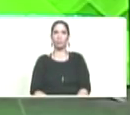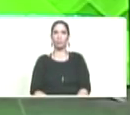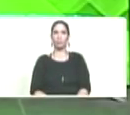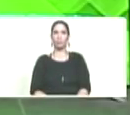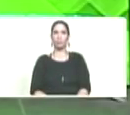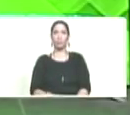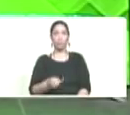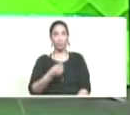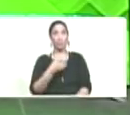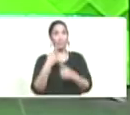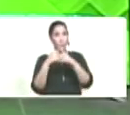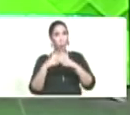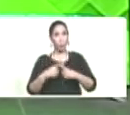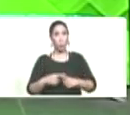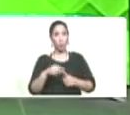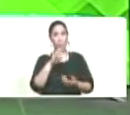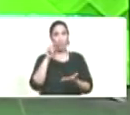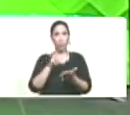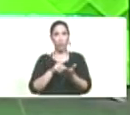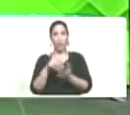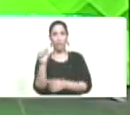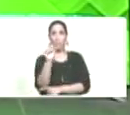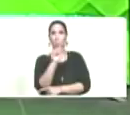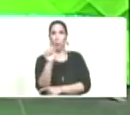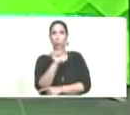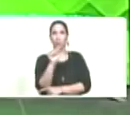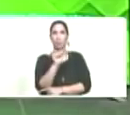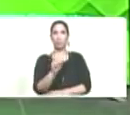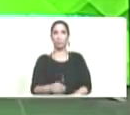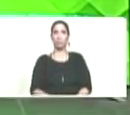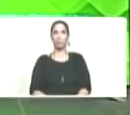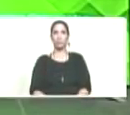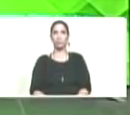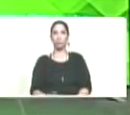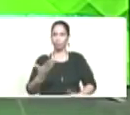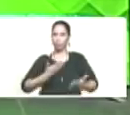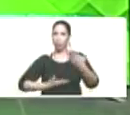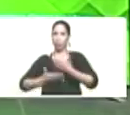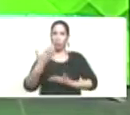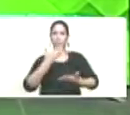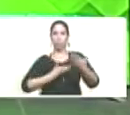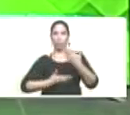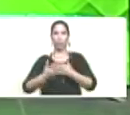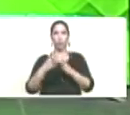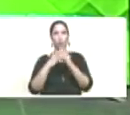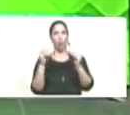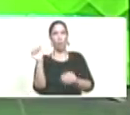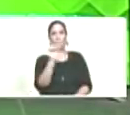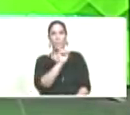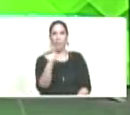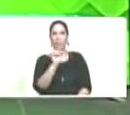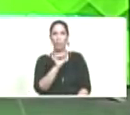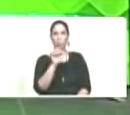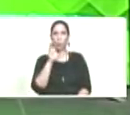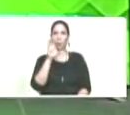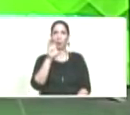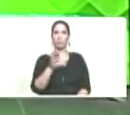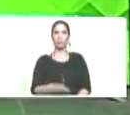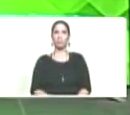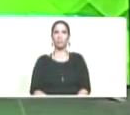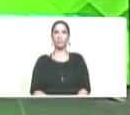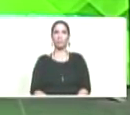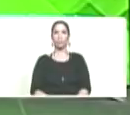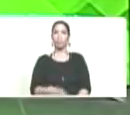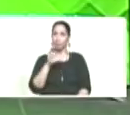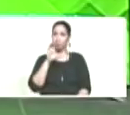Un censo nacional del transporte para vincular todos los vehículos del país, todos, al carné de